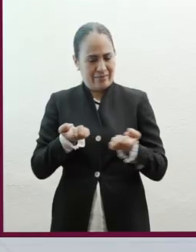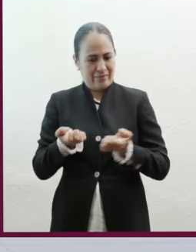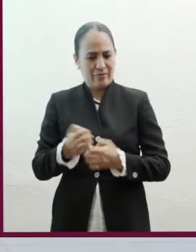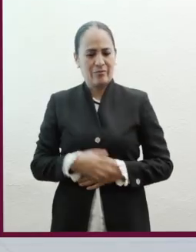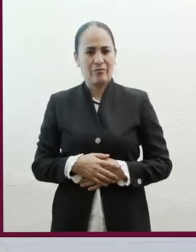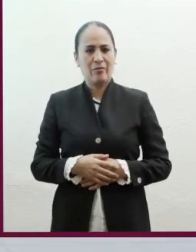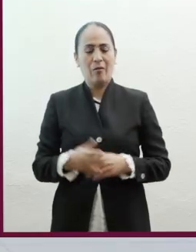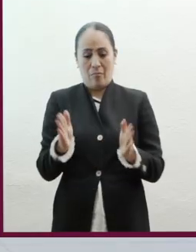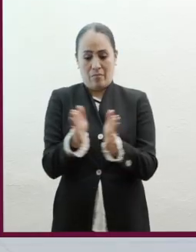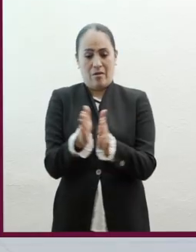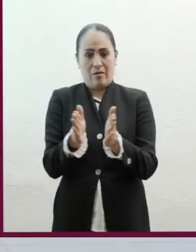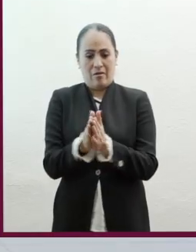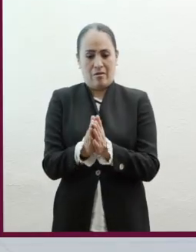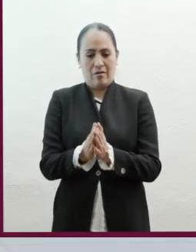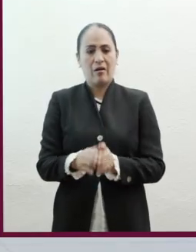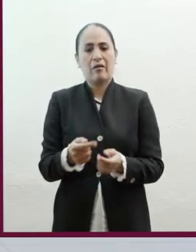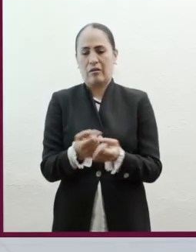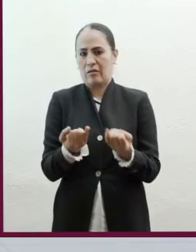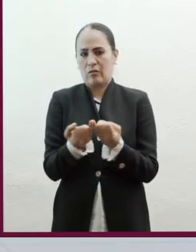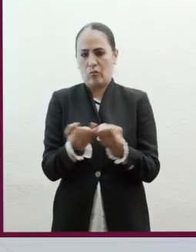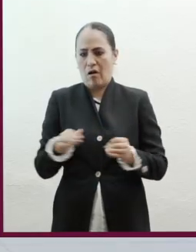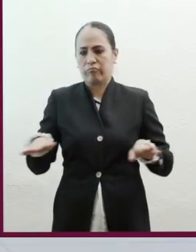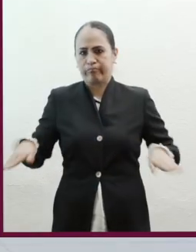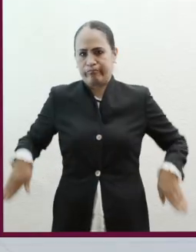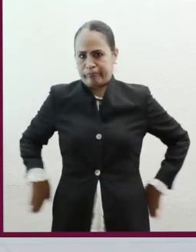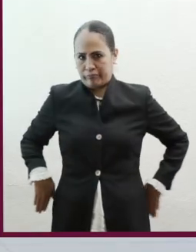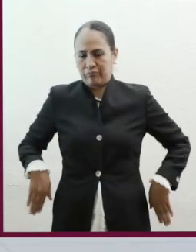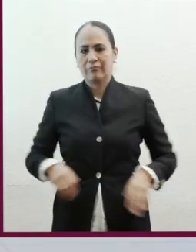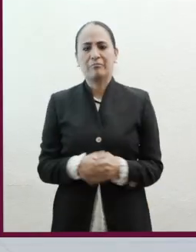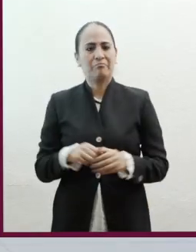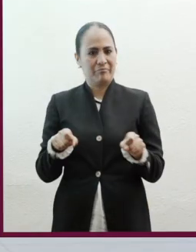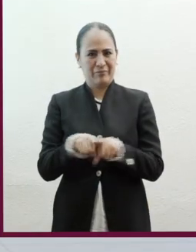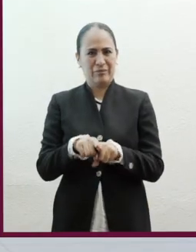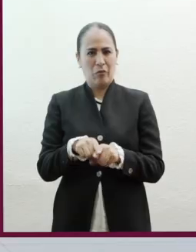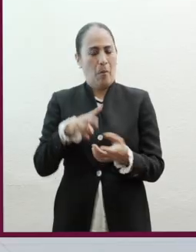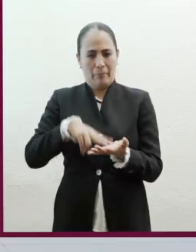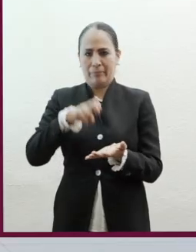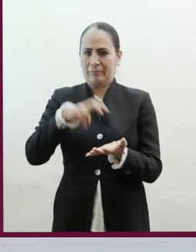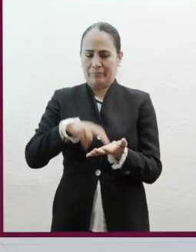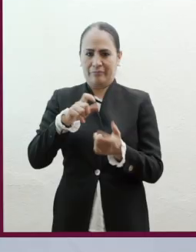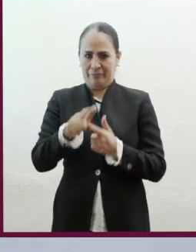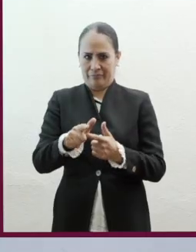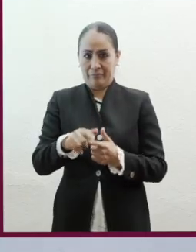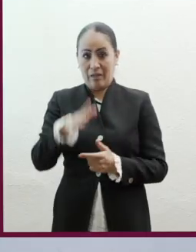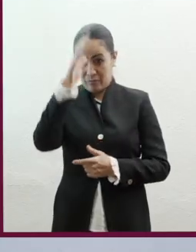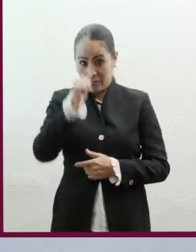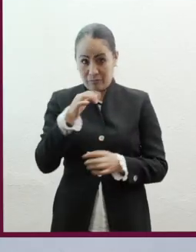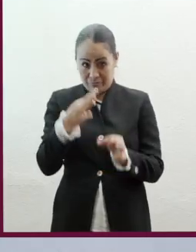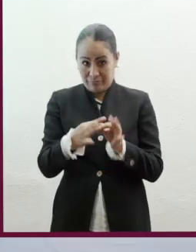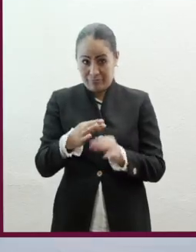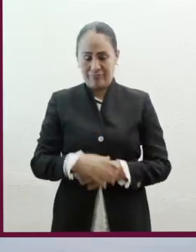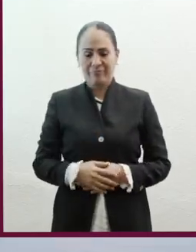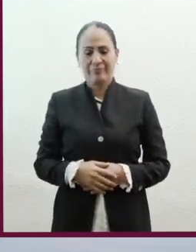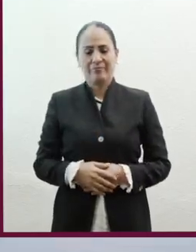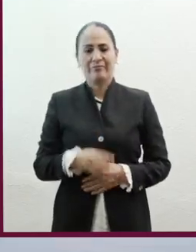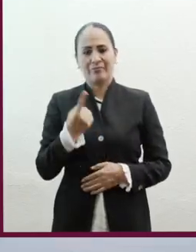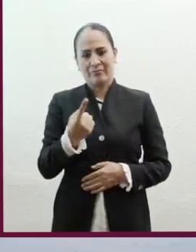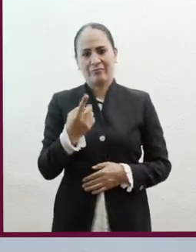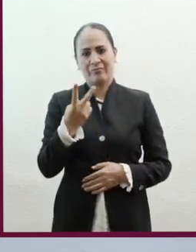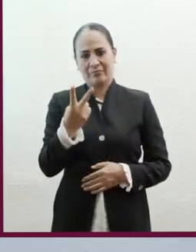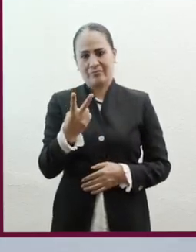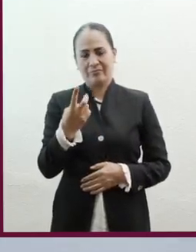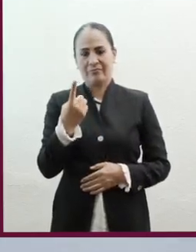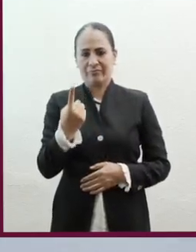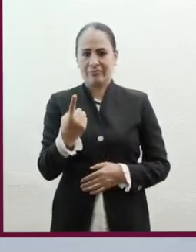al frente, con un aplauso atrás al mismo tiempo que seguimos saltando. ¿Listos? Saltamos. 1, 2.